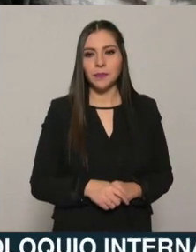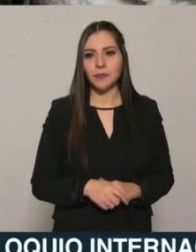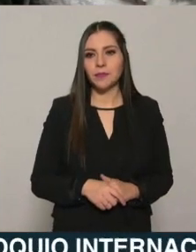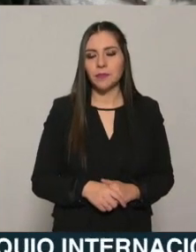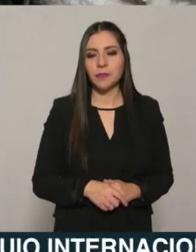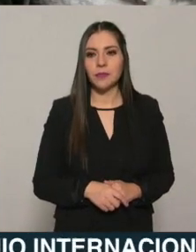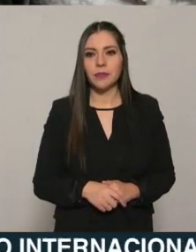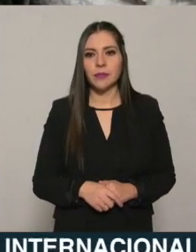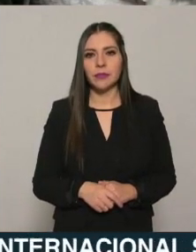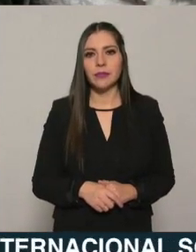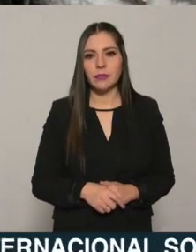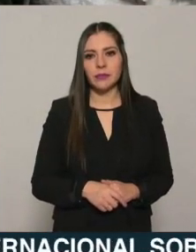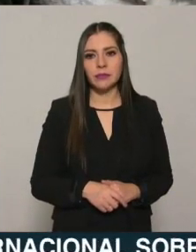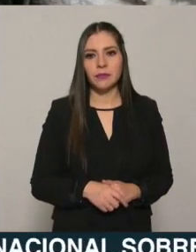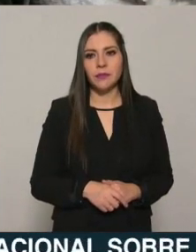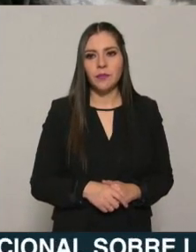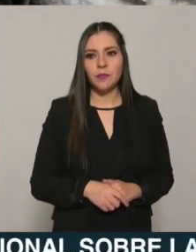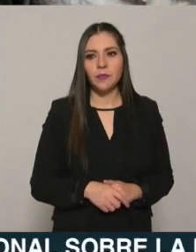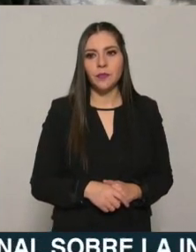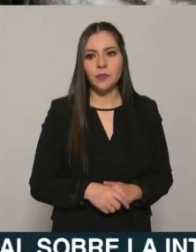yo creo que el aprendizaje principal